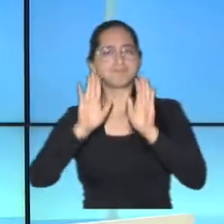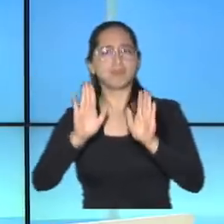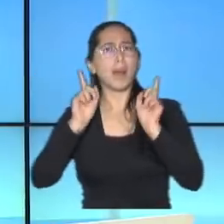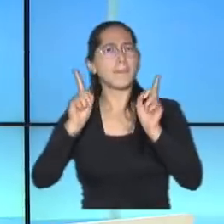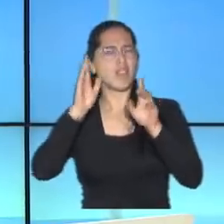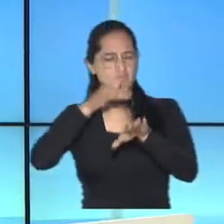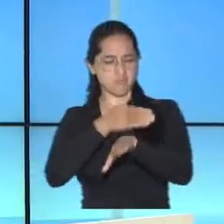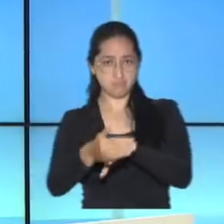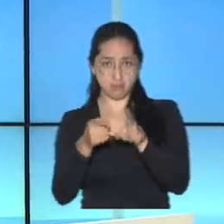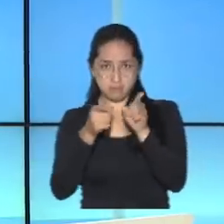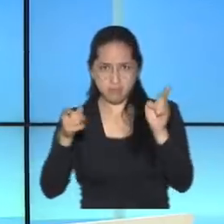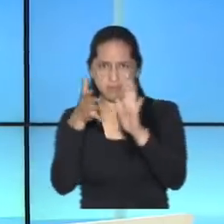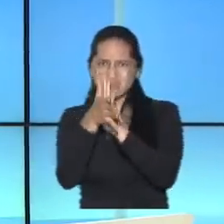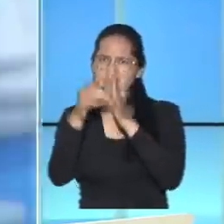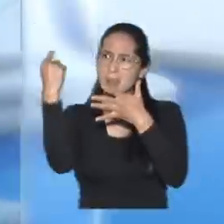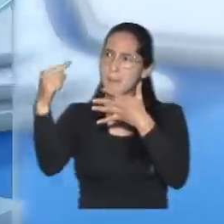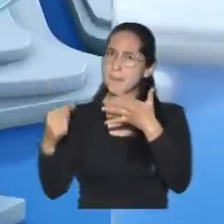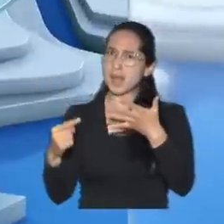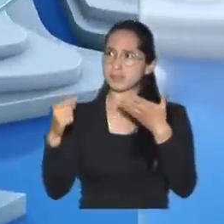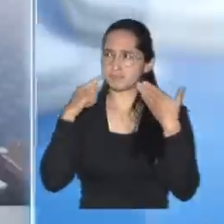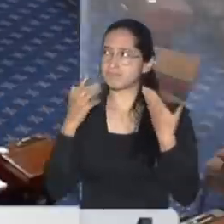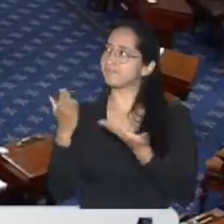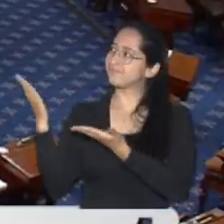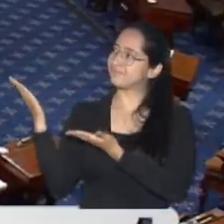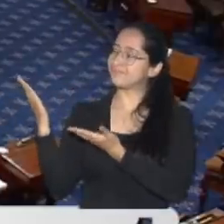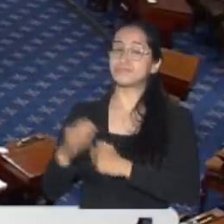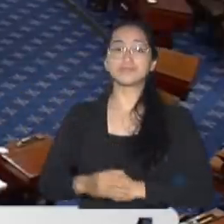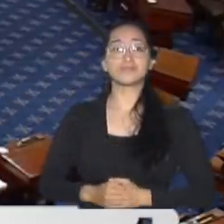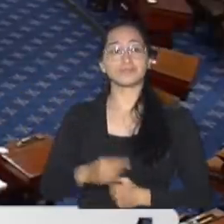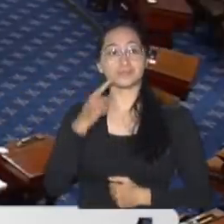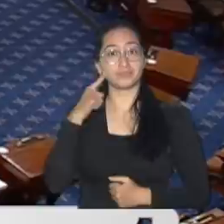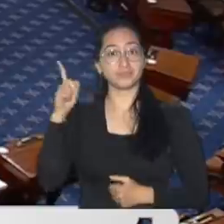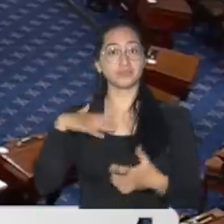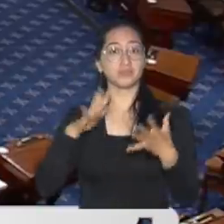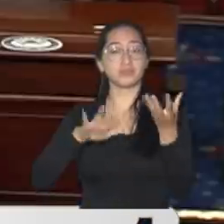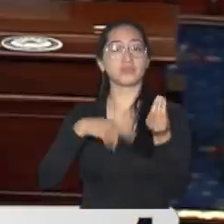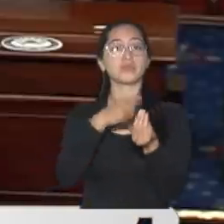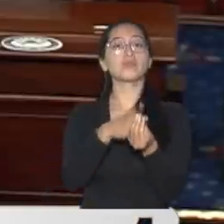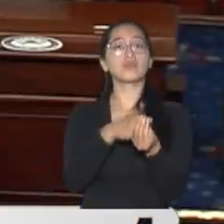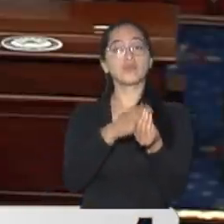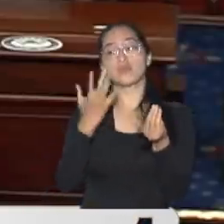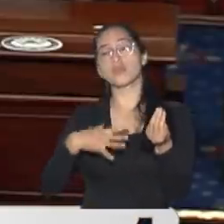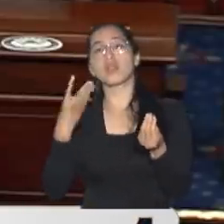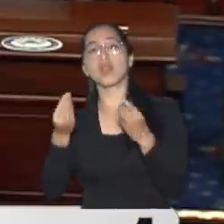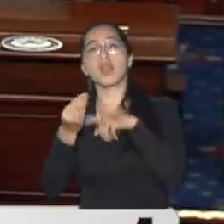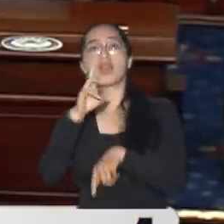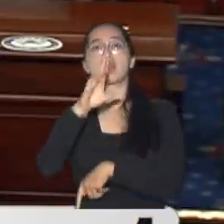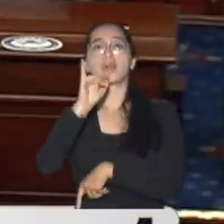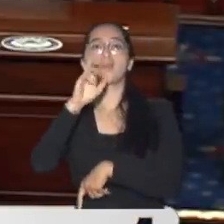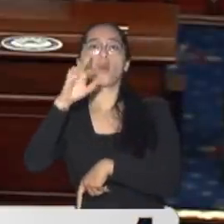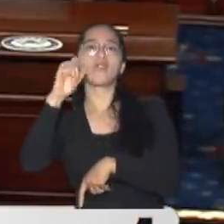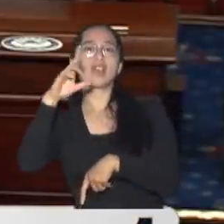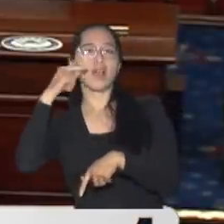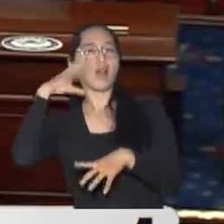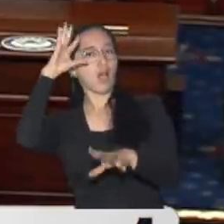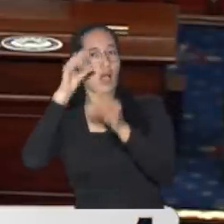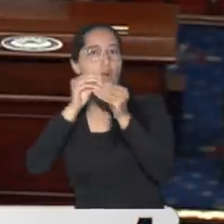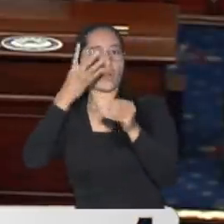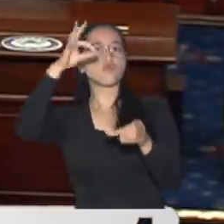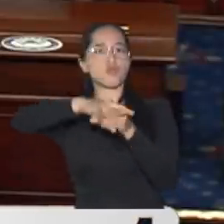volvamos a Noticentro 1 CMI. Los republicanos están a favor del juicio político contra Trump. Ya